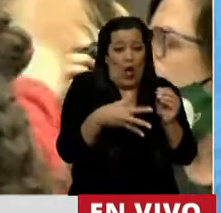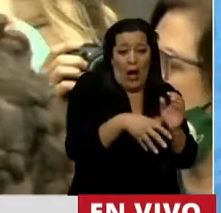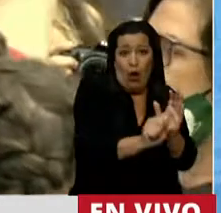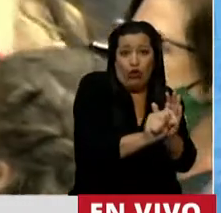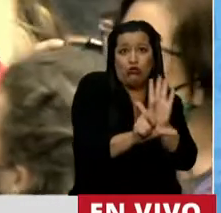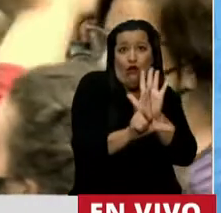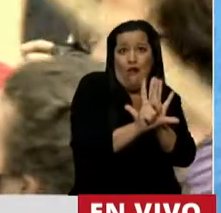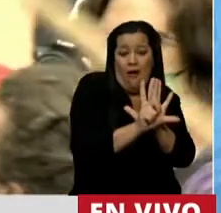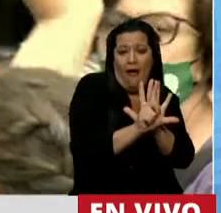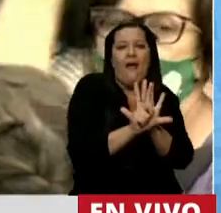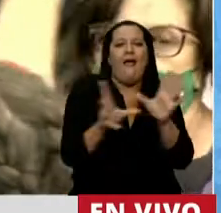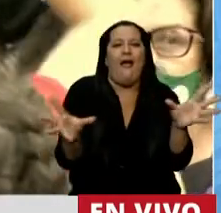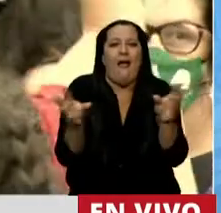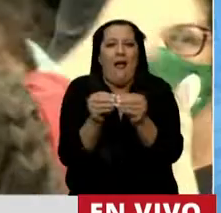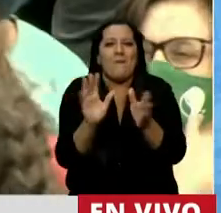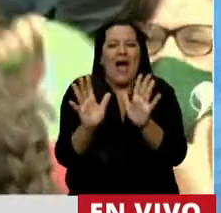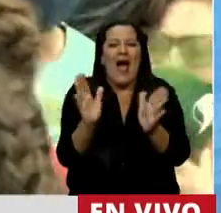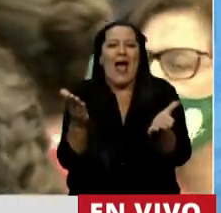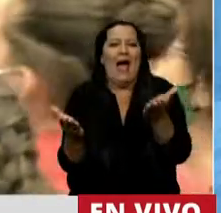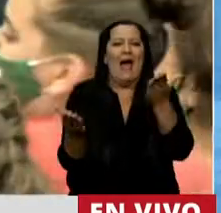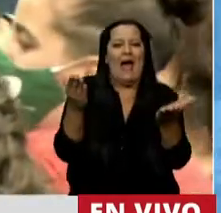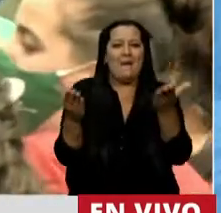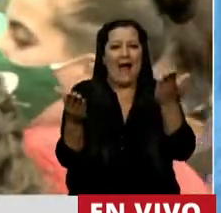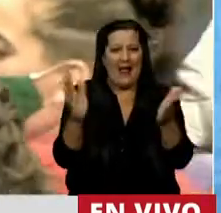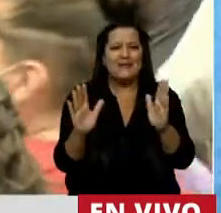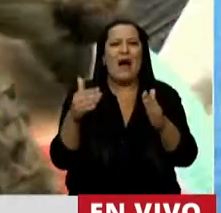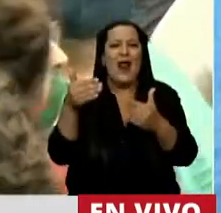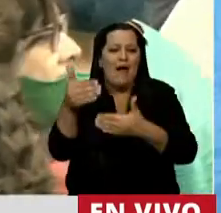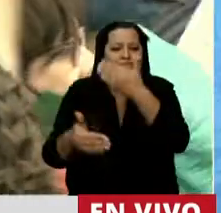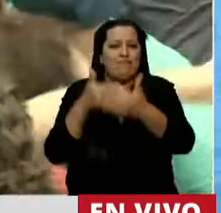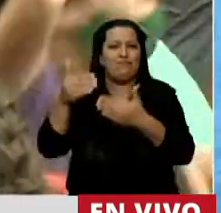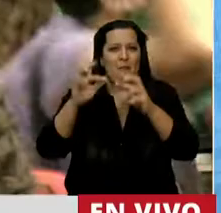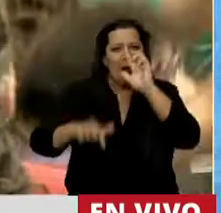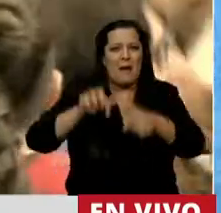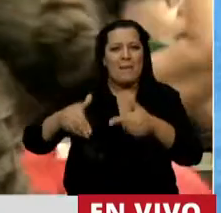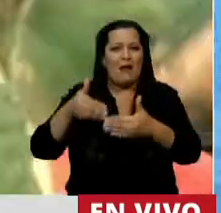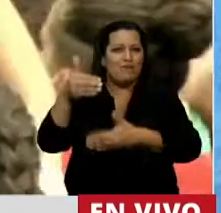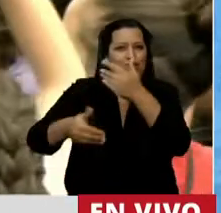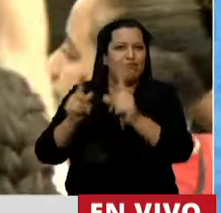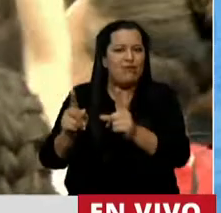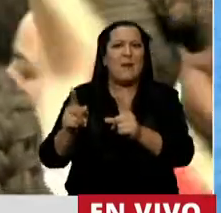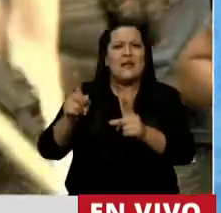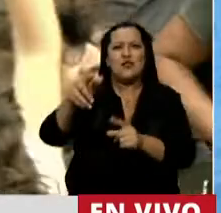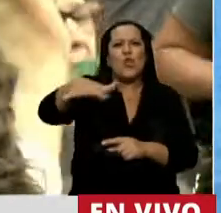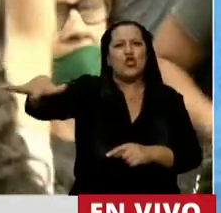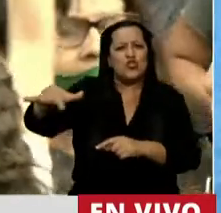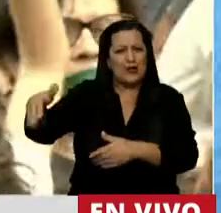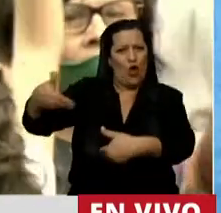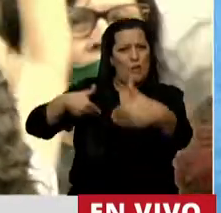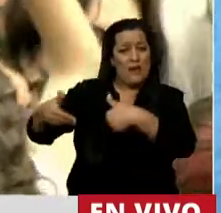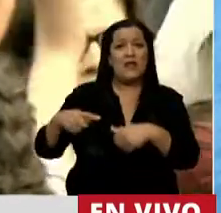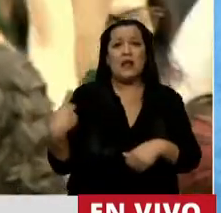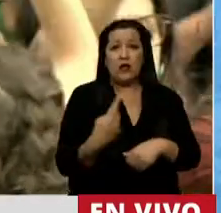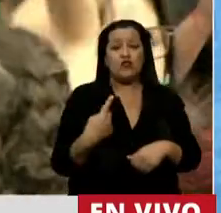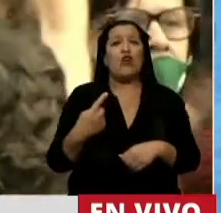la legalización del aborto para balancear ese proyecto con políticas activas reclamadas de distintos sectores, incluidos quienes nos oponemos